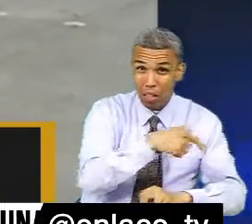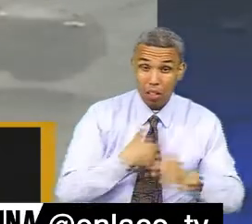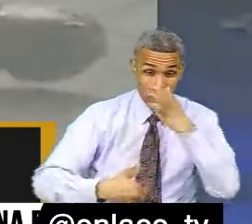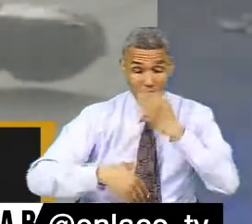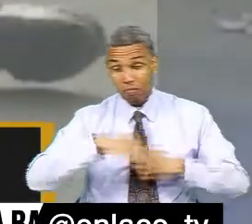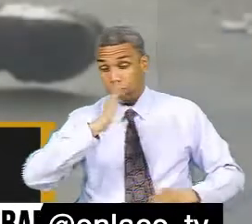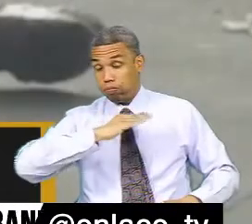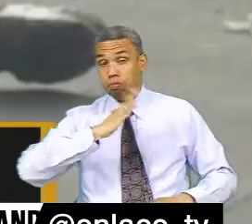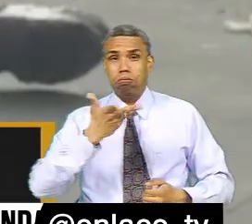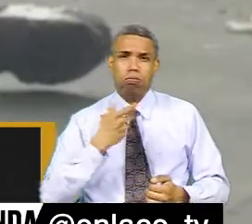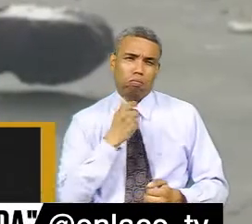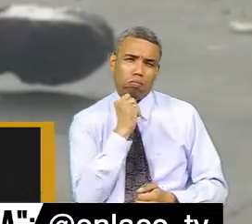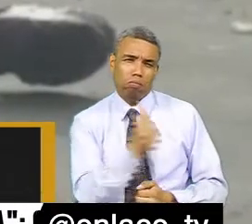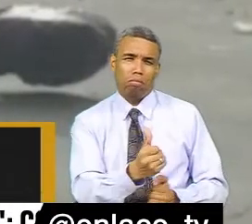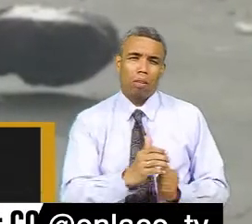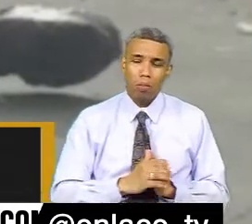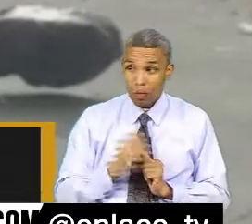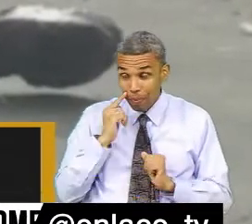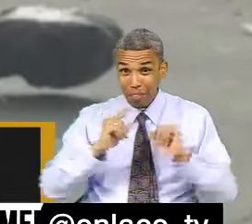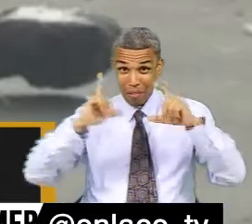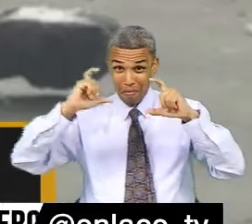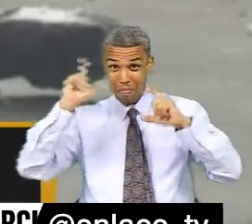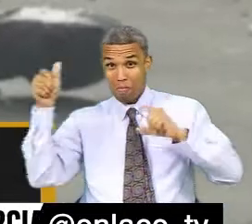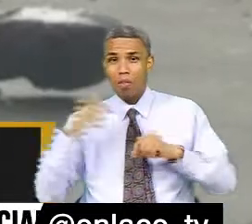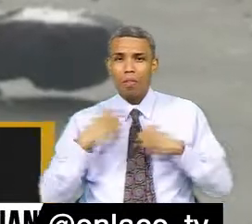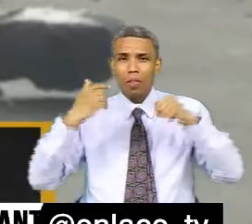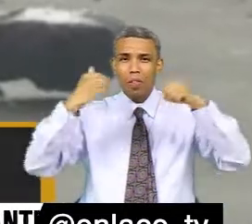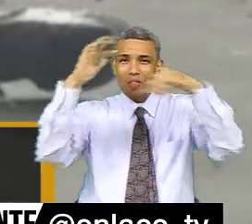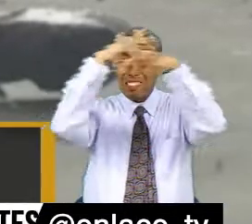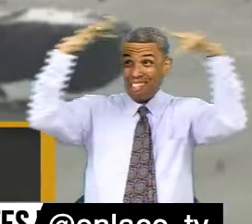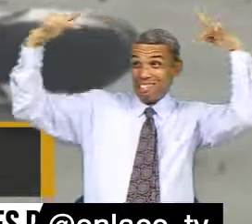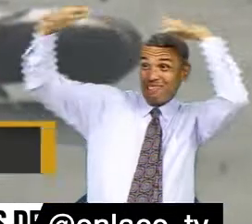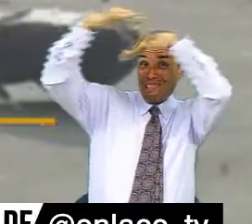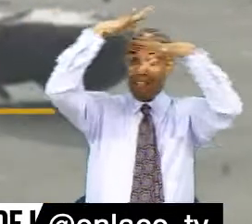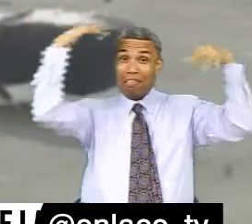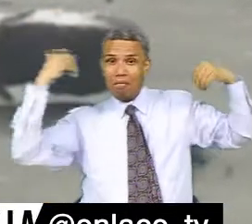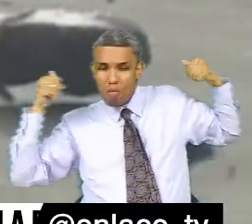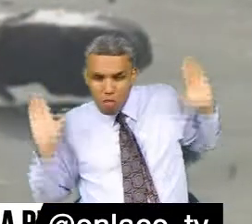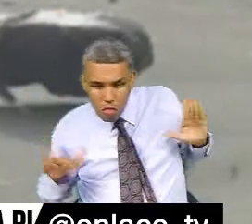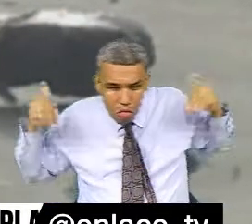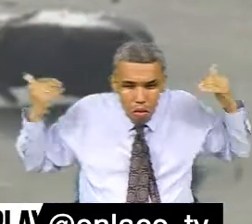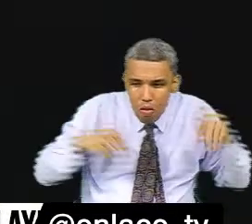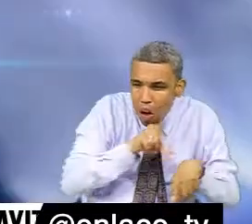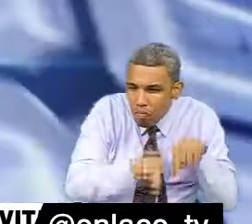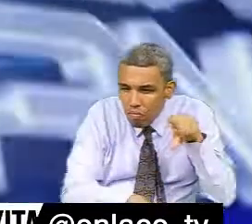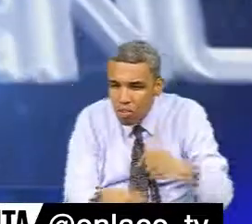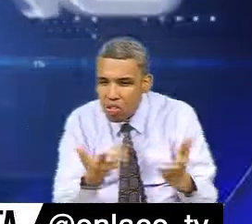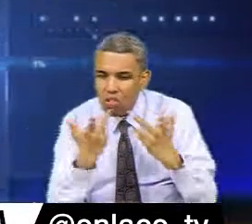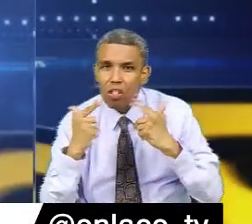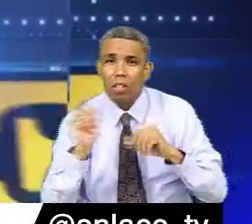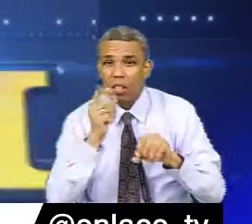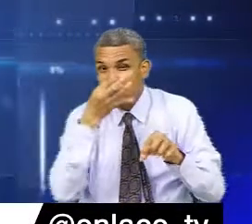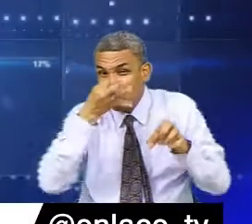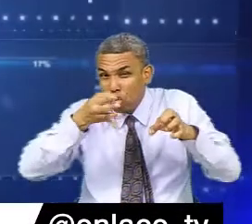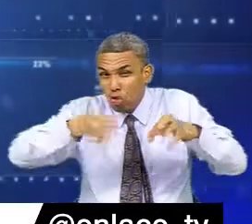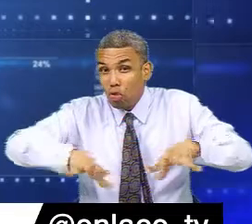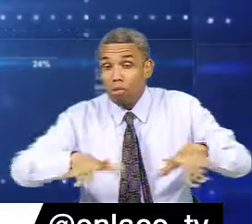sector. En las fotografías se observa cómo los animales hacen de las suyas generando contaminación en el barrio.